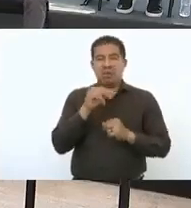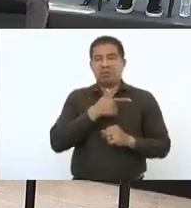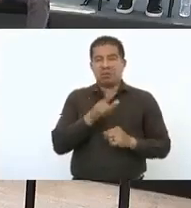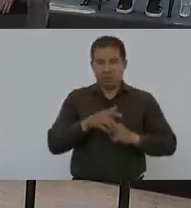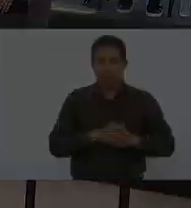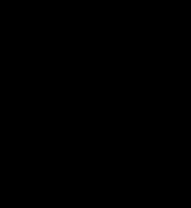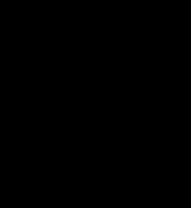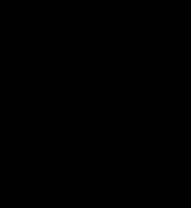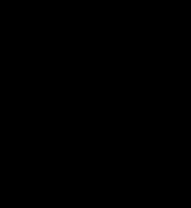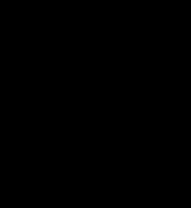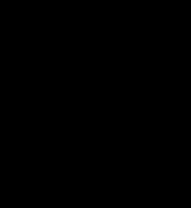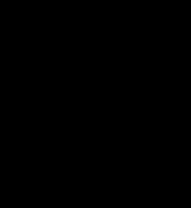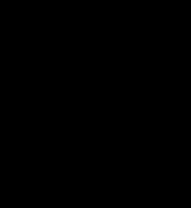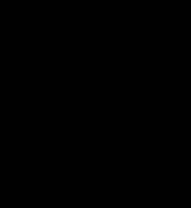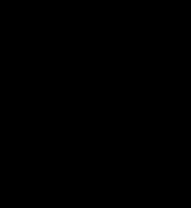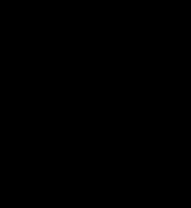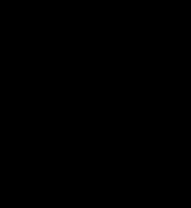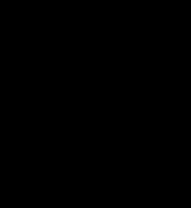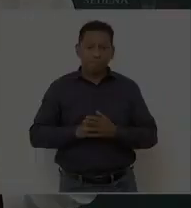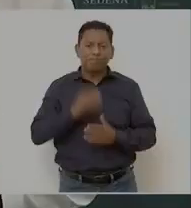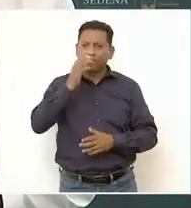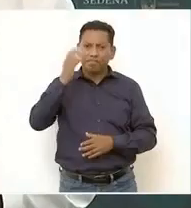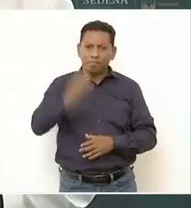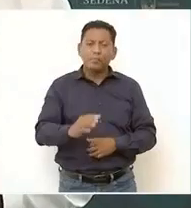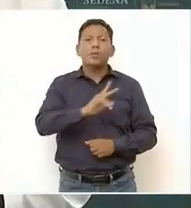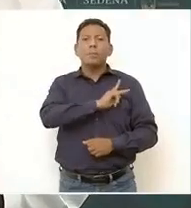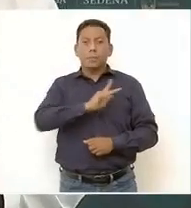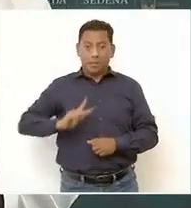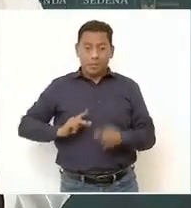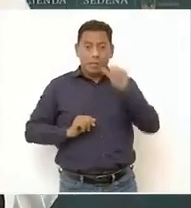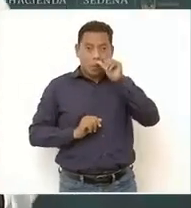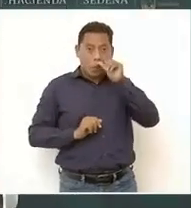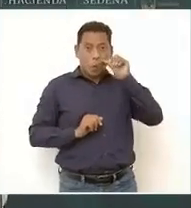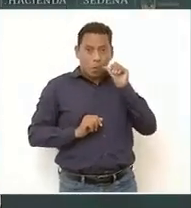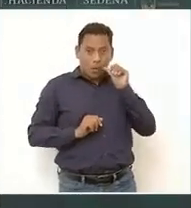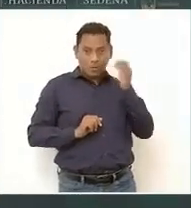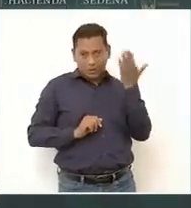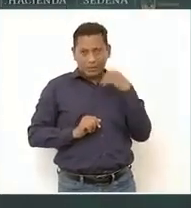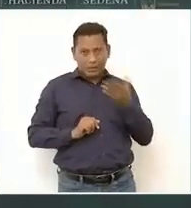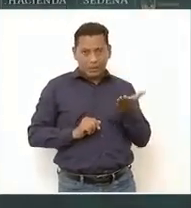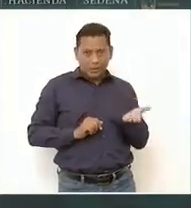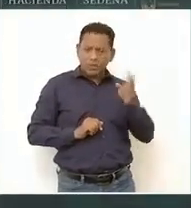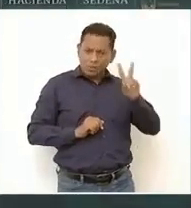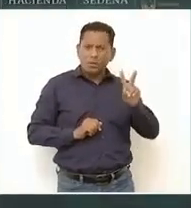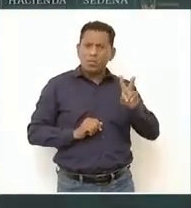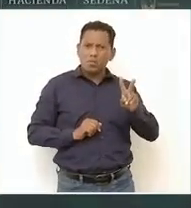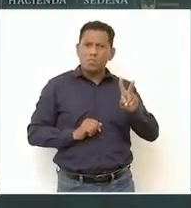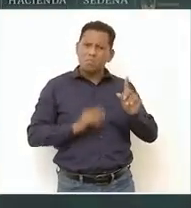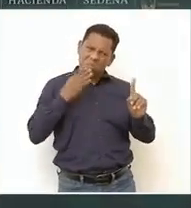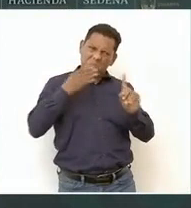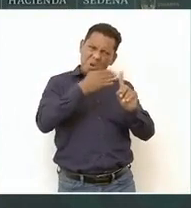Y así, no. El presidente Juárez era muy